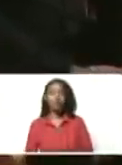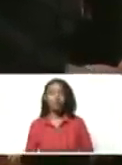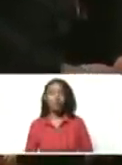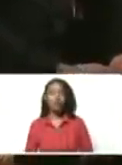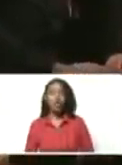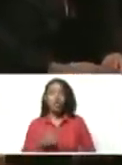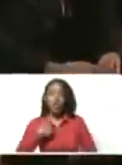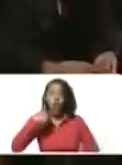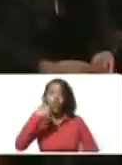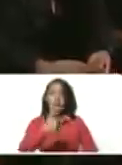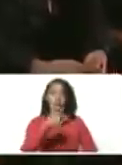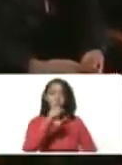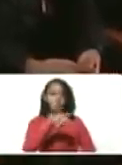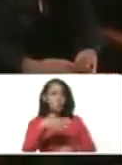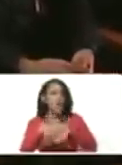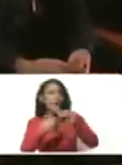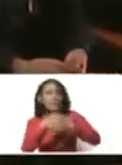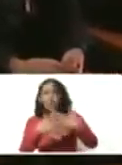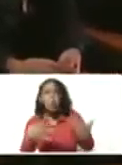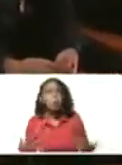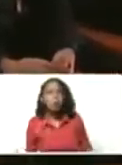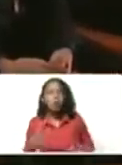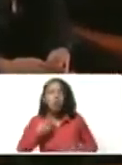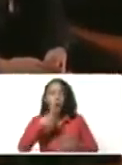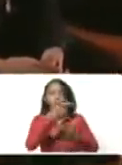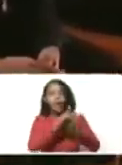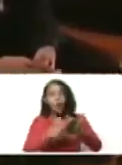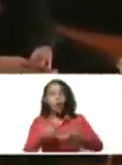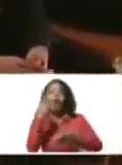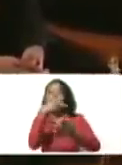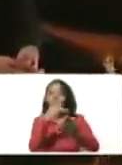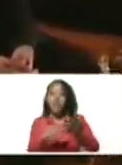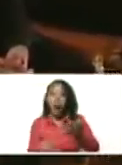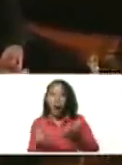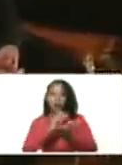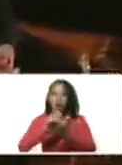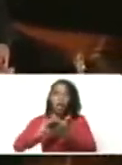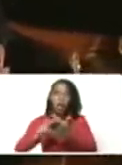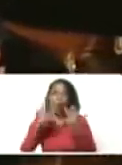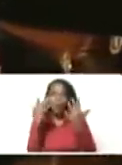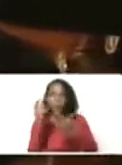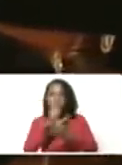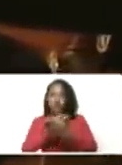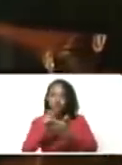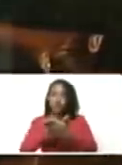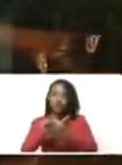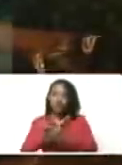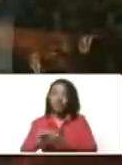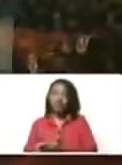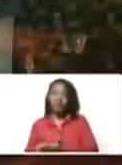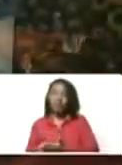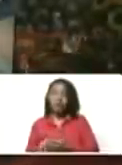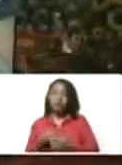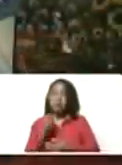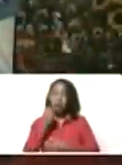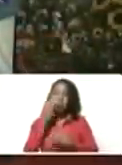Le dije: Arlen, ¿qué andas? Bueno, aquí escribiendo varios libros a varias manos, me dijo. Qué bueno.